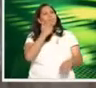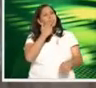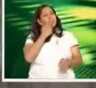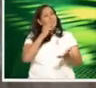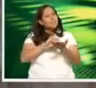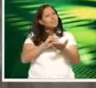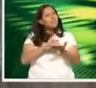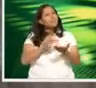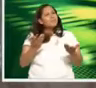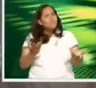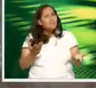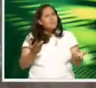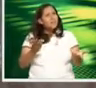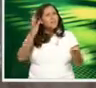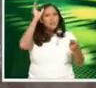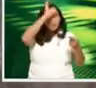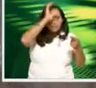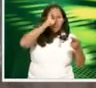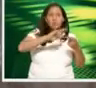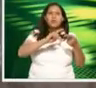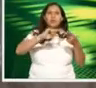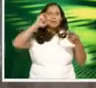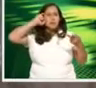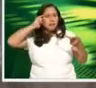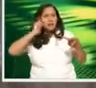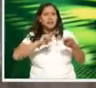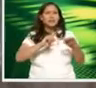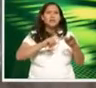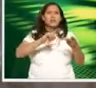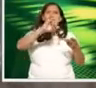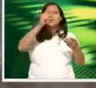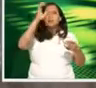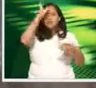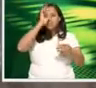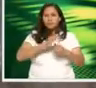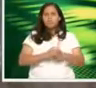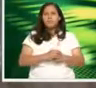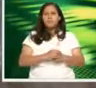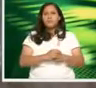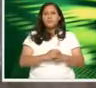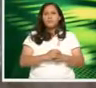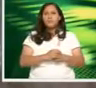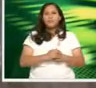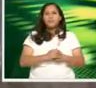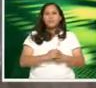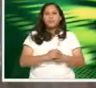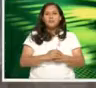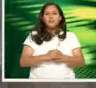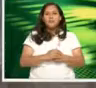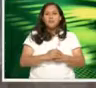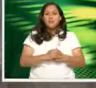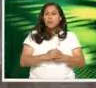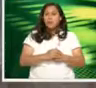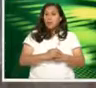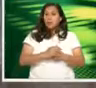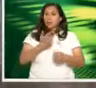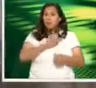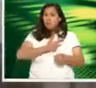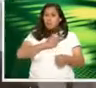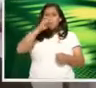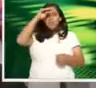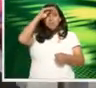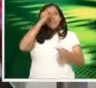actualmente tradiciones de la cultura indígena y de muchas otras culturas, ¿no? Yo creo que es inevitable, bueno, me gusta pensar que es inevitable, que hay